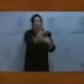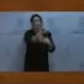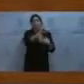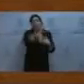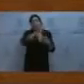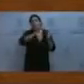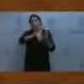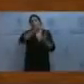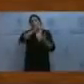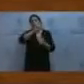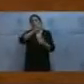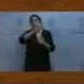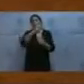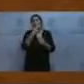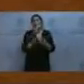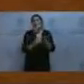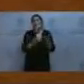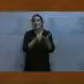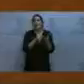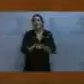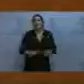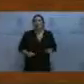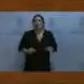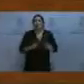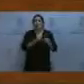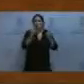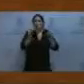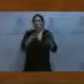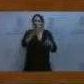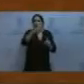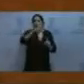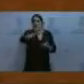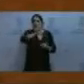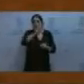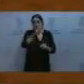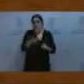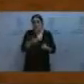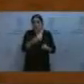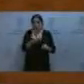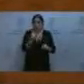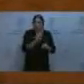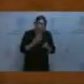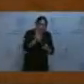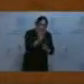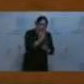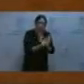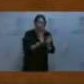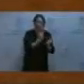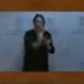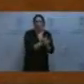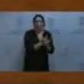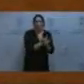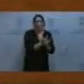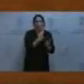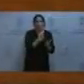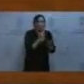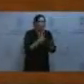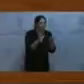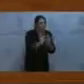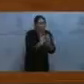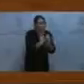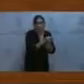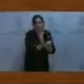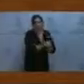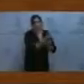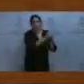2014 un impuesto de gastos en sistemas informáticos de 300.000 euros, pero le volví a preguntar, dígame todo, 900.000